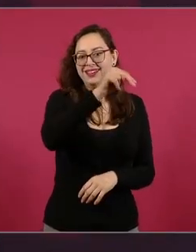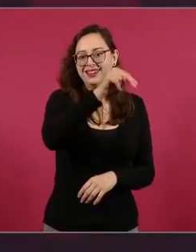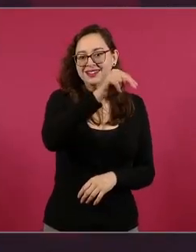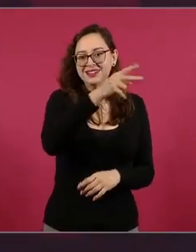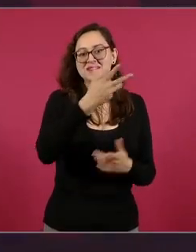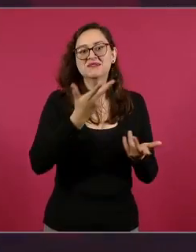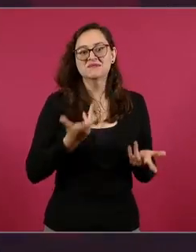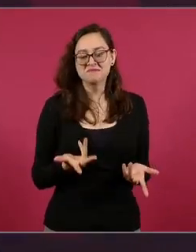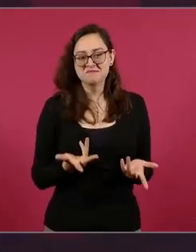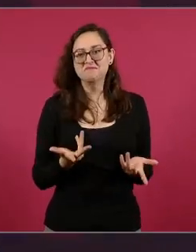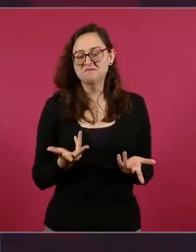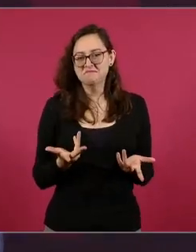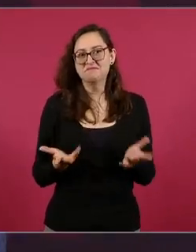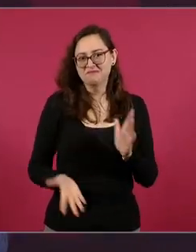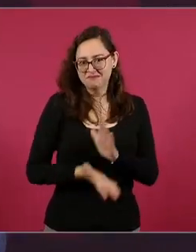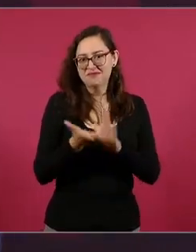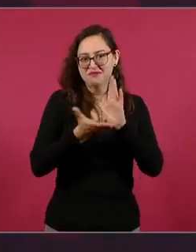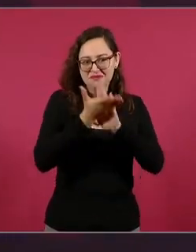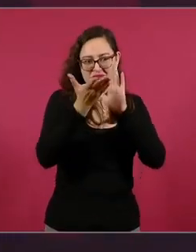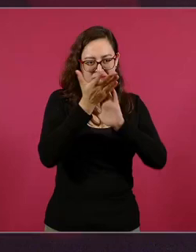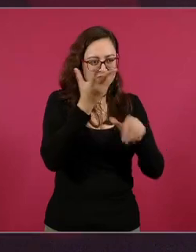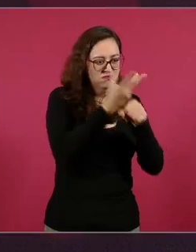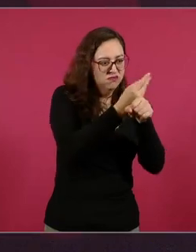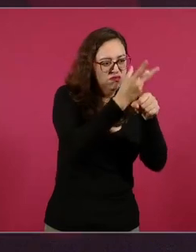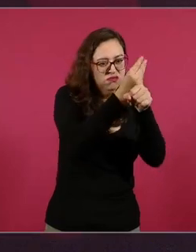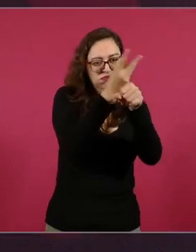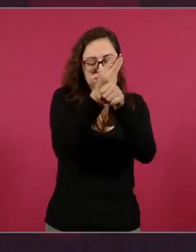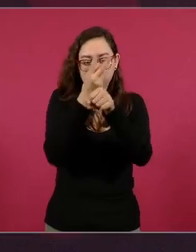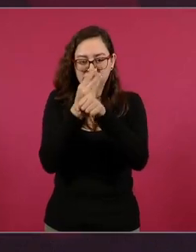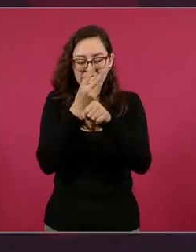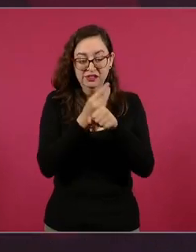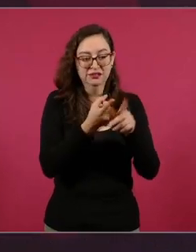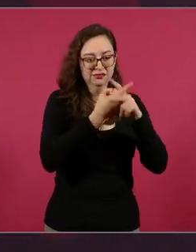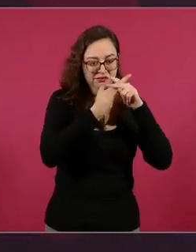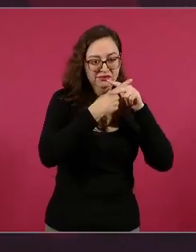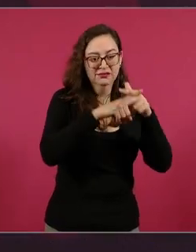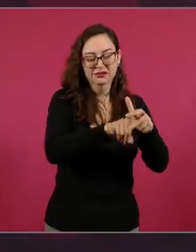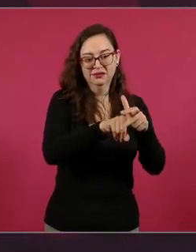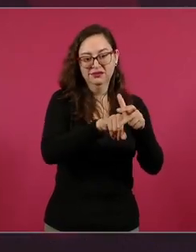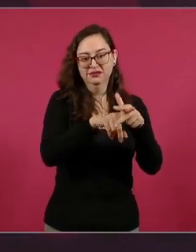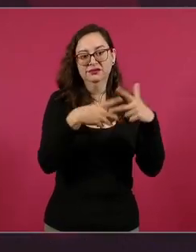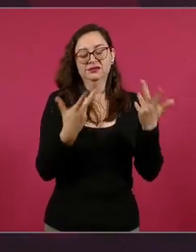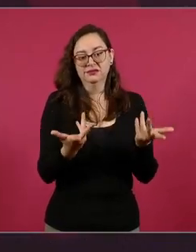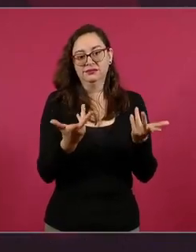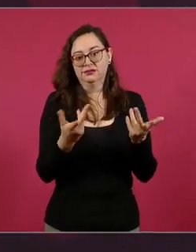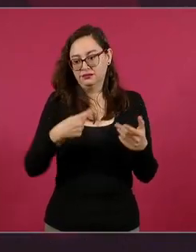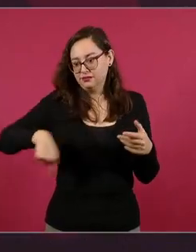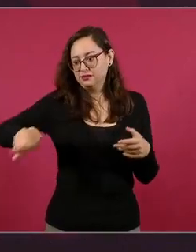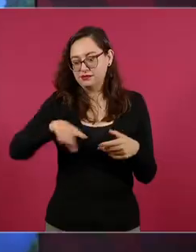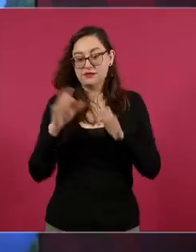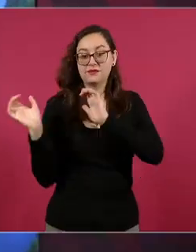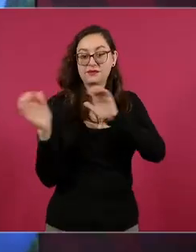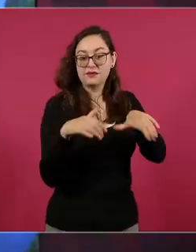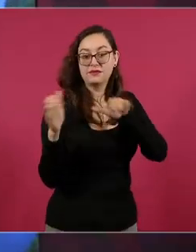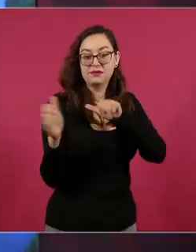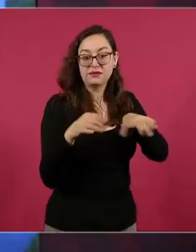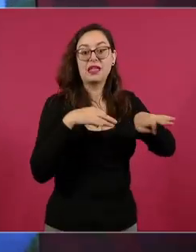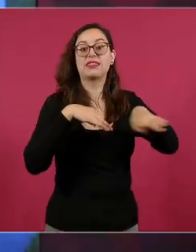y con un programa que va a significar muchos empleos,